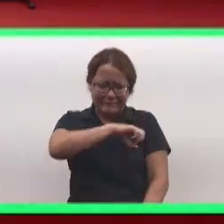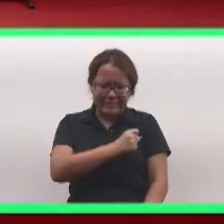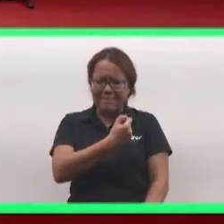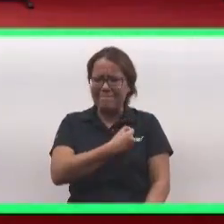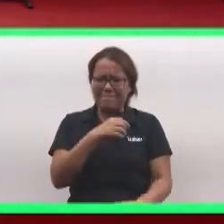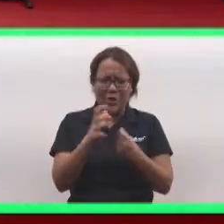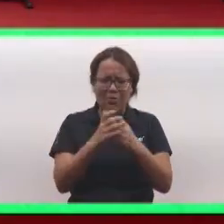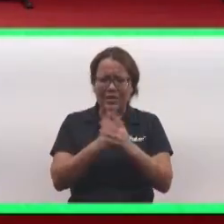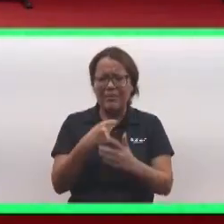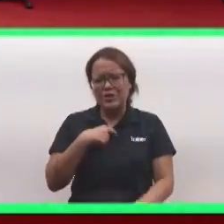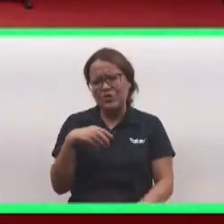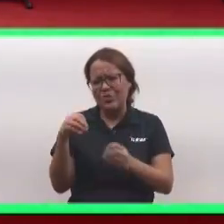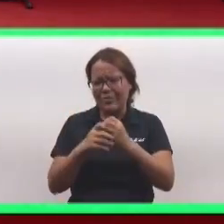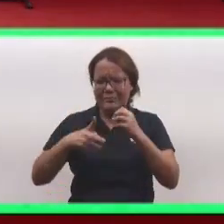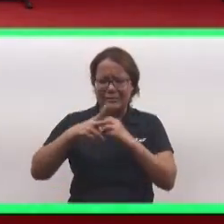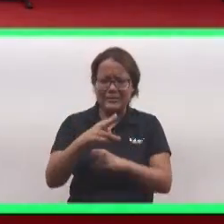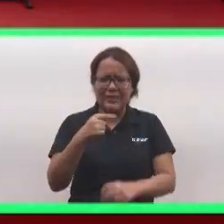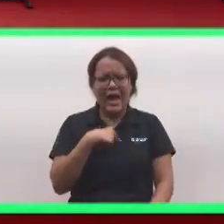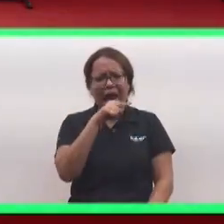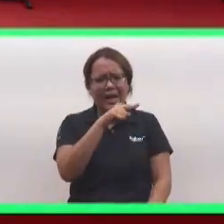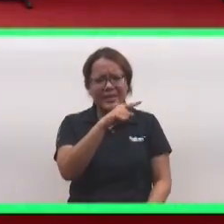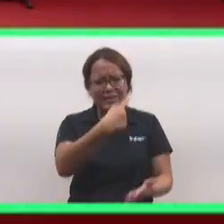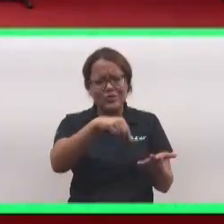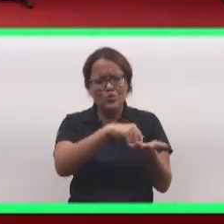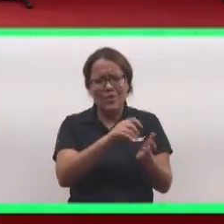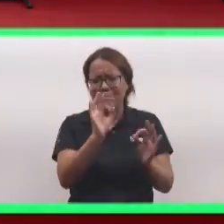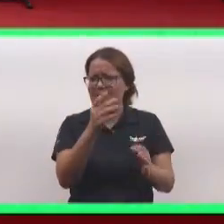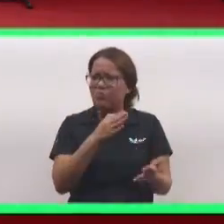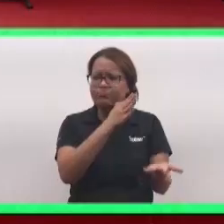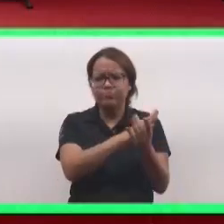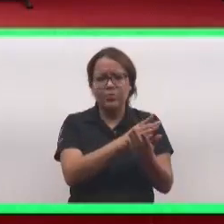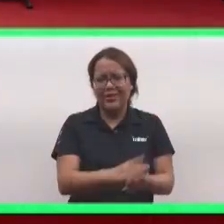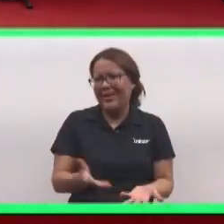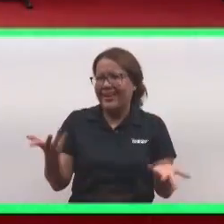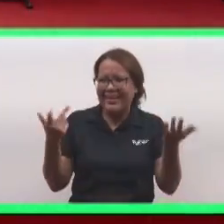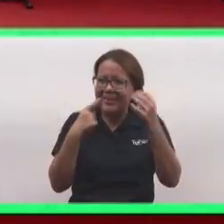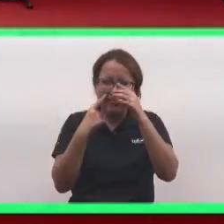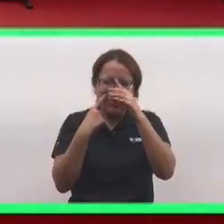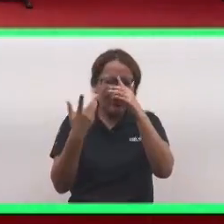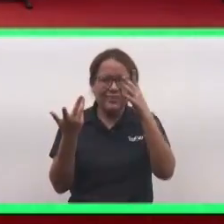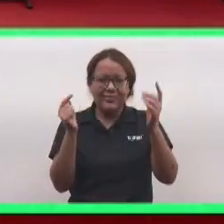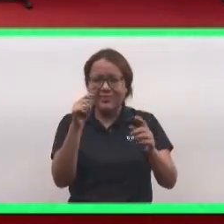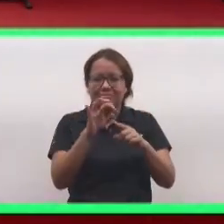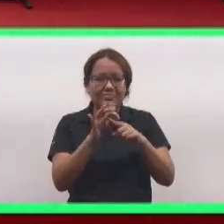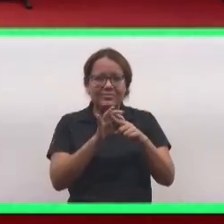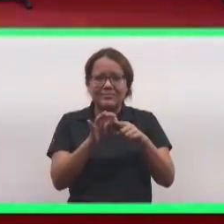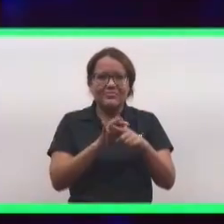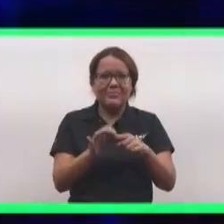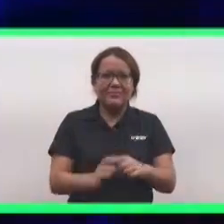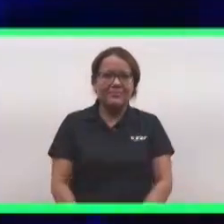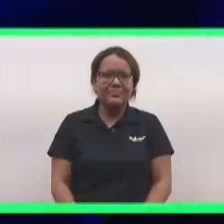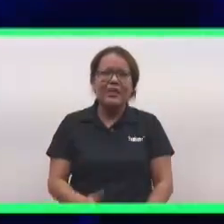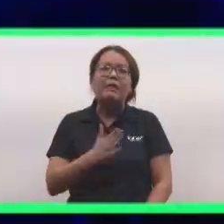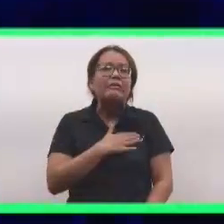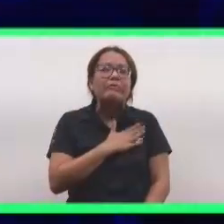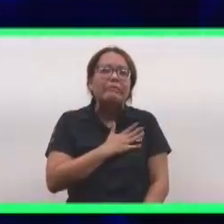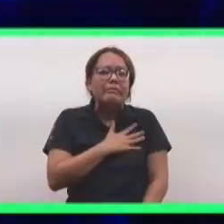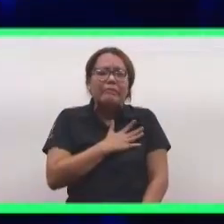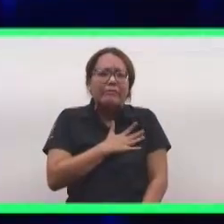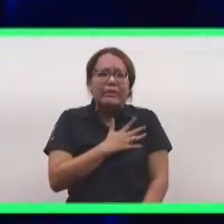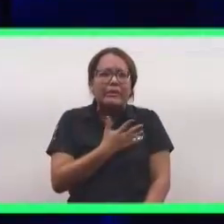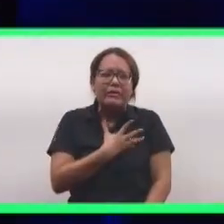Ay, corté con fulano, me voy a ir para otra ciudad. ¿A dónde va? A Ciudad Merliot. Amén. Ahí le va a pasar el gran enamoramiento que